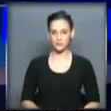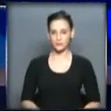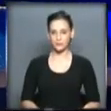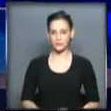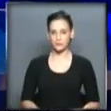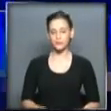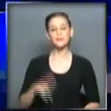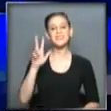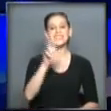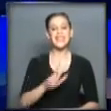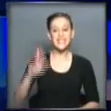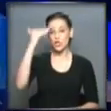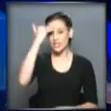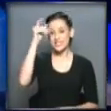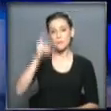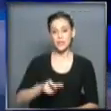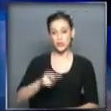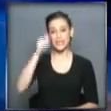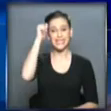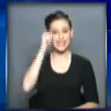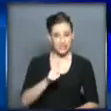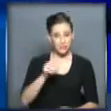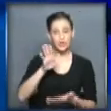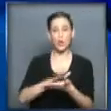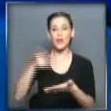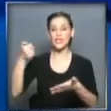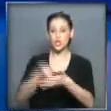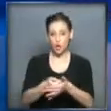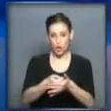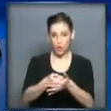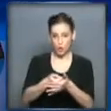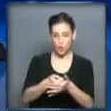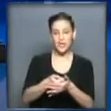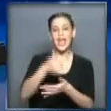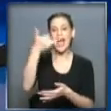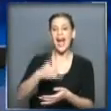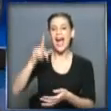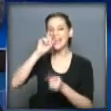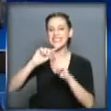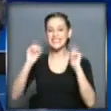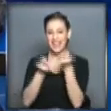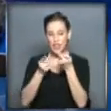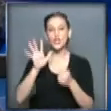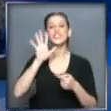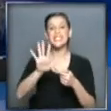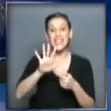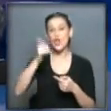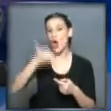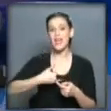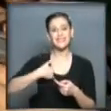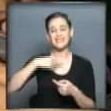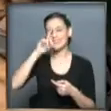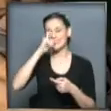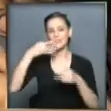De los 315 heridos del choque, 32 permanecen internados y 5 en terapia intensiva.